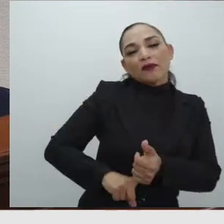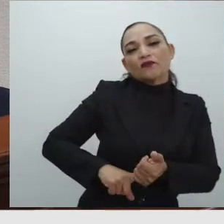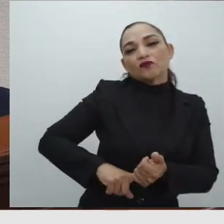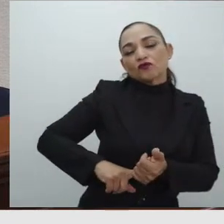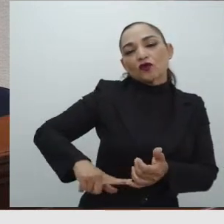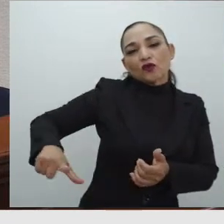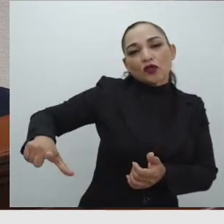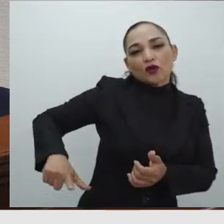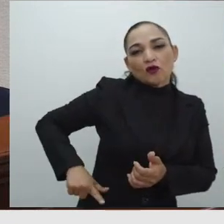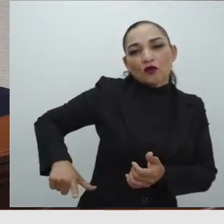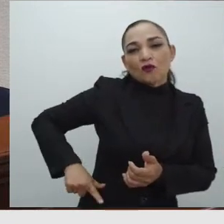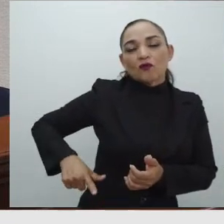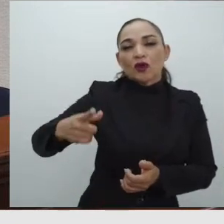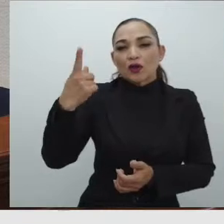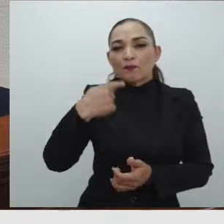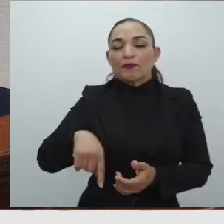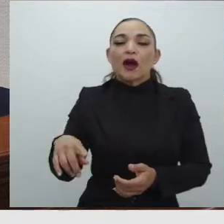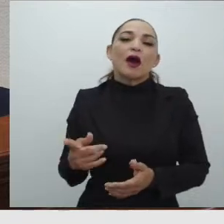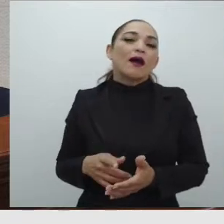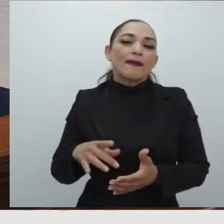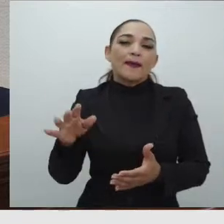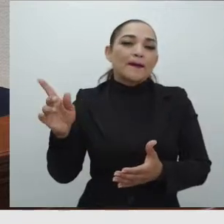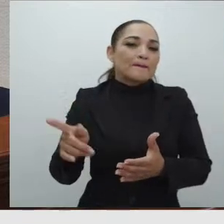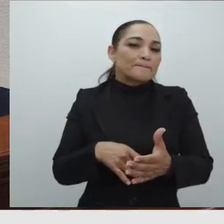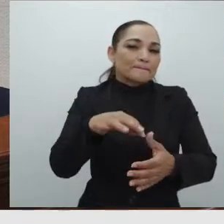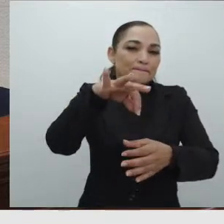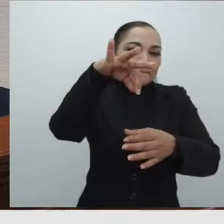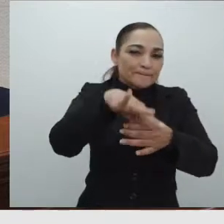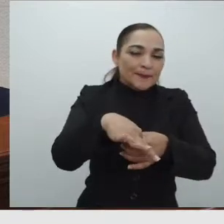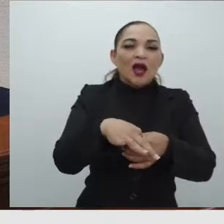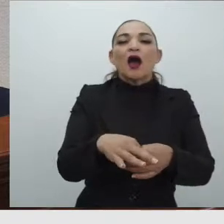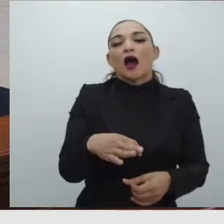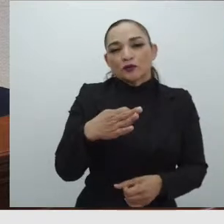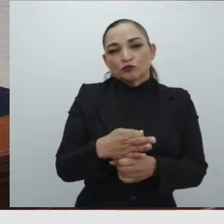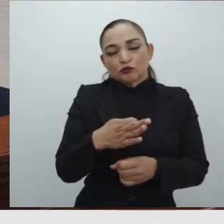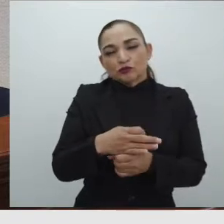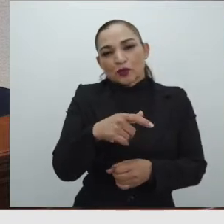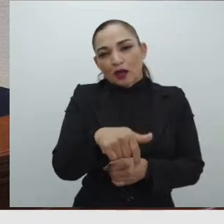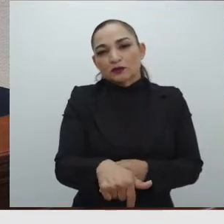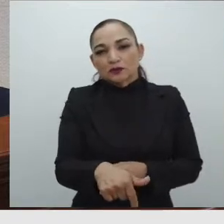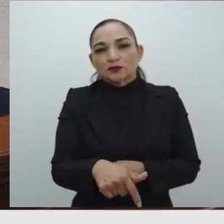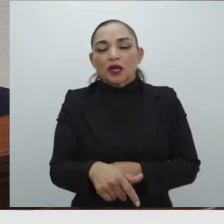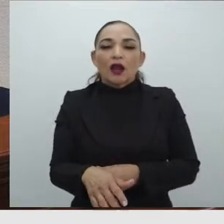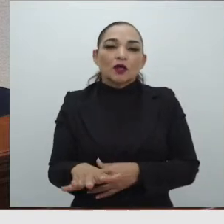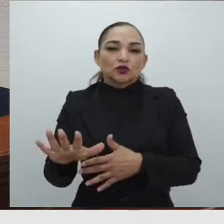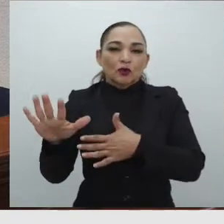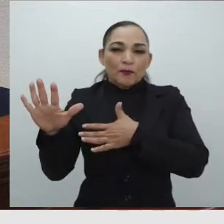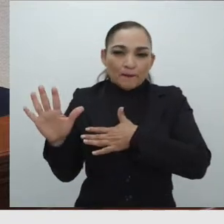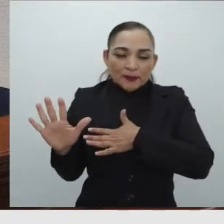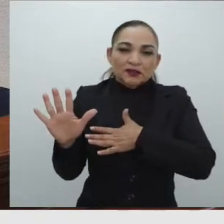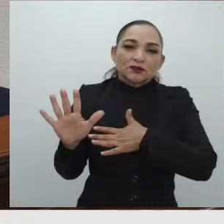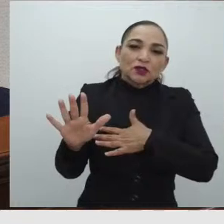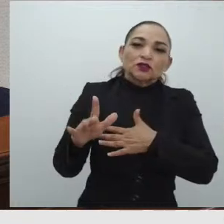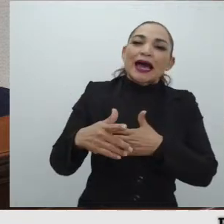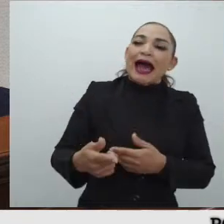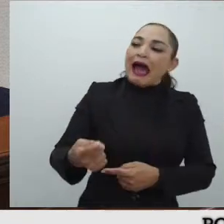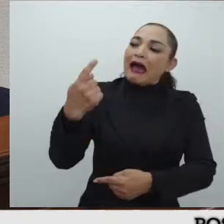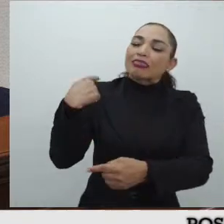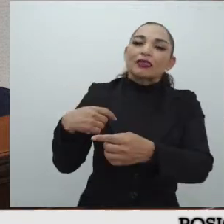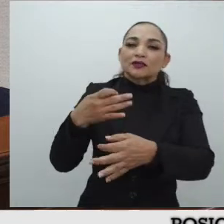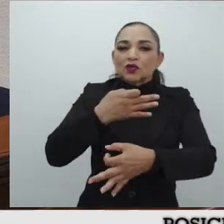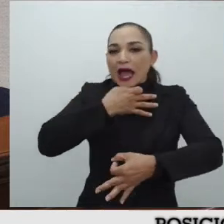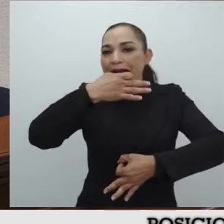las plataformas electorales registradas en su momento en los compromisos de campaña, en los